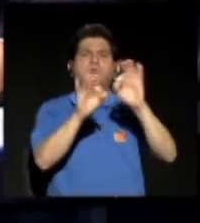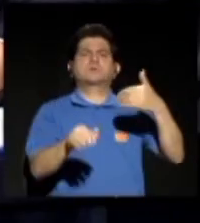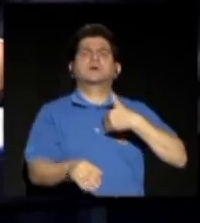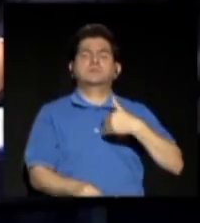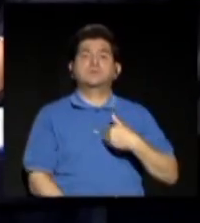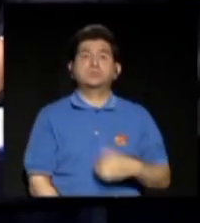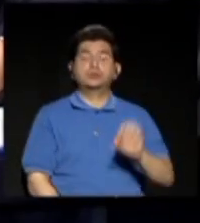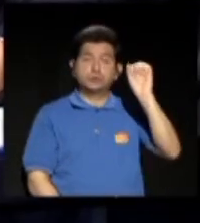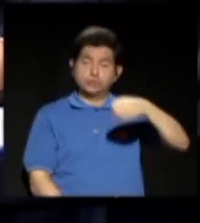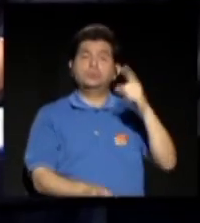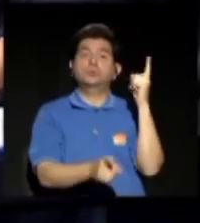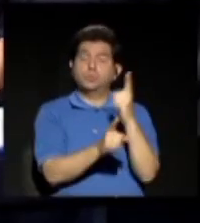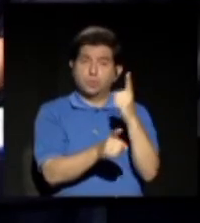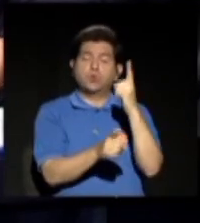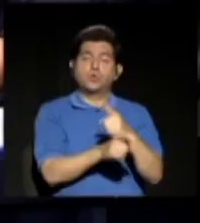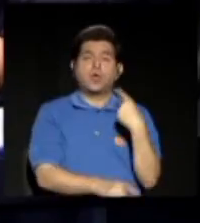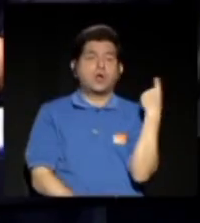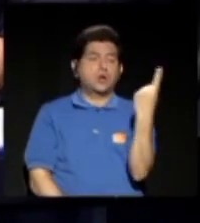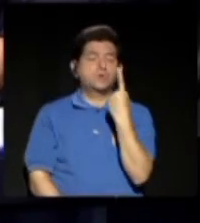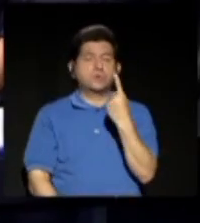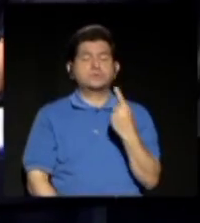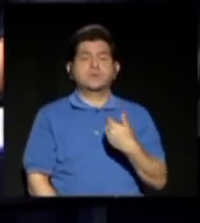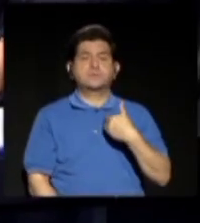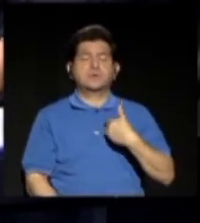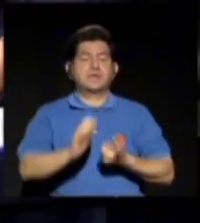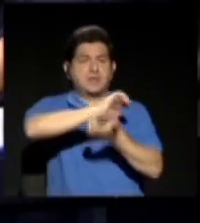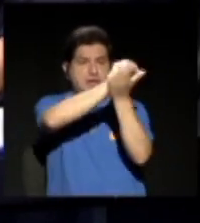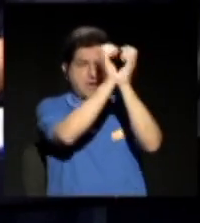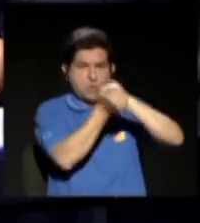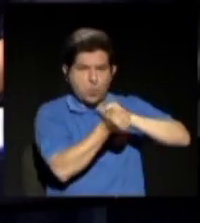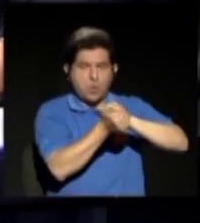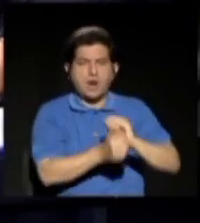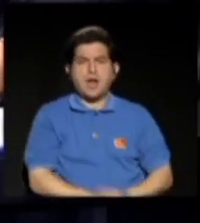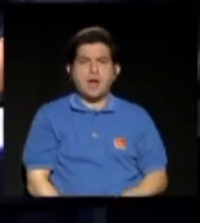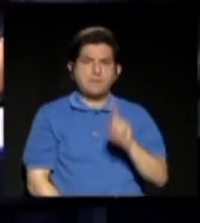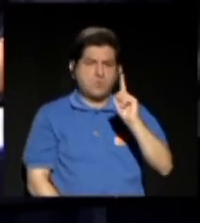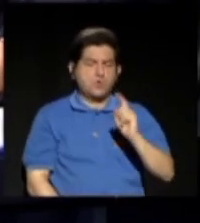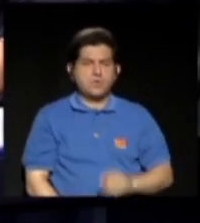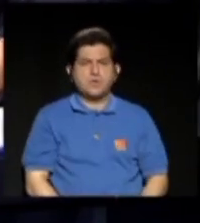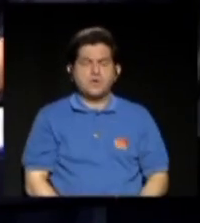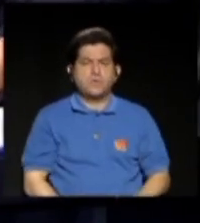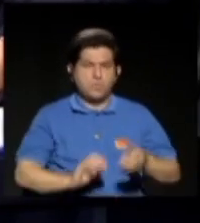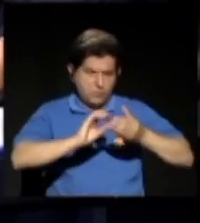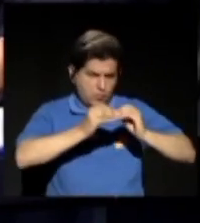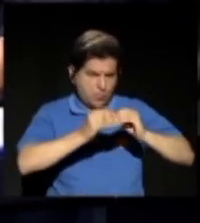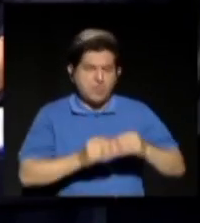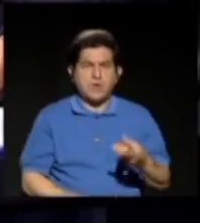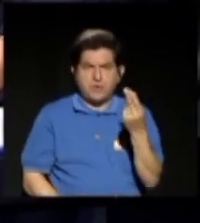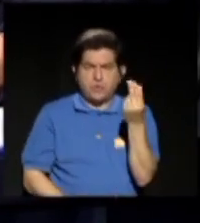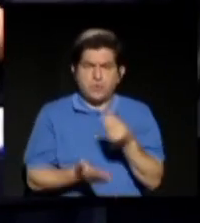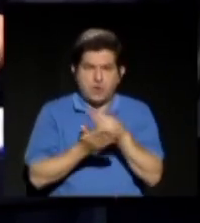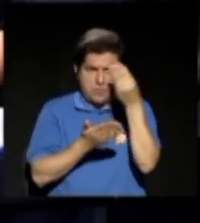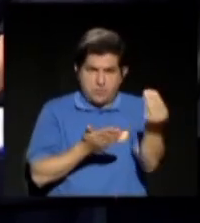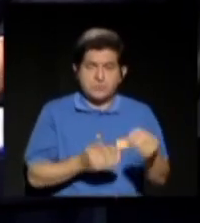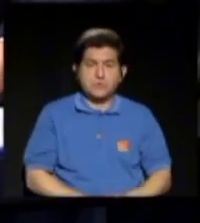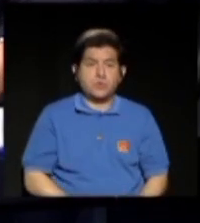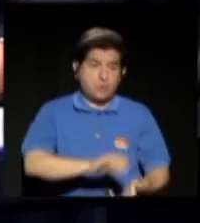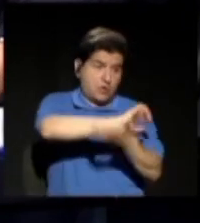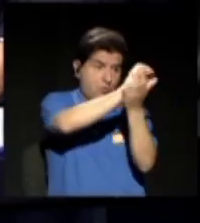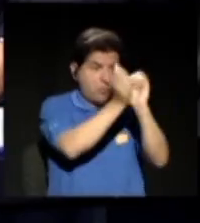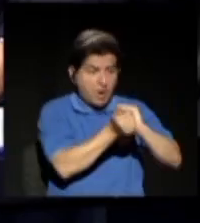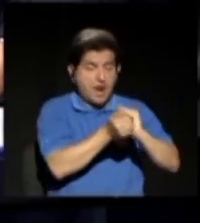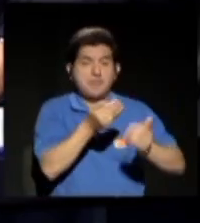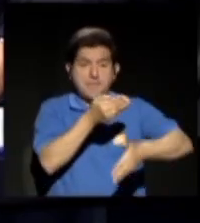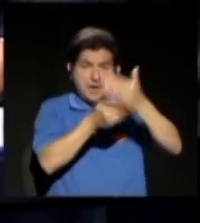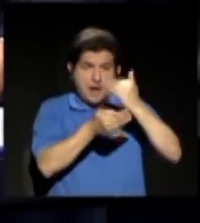Bueno, efectivamente, siempre que se da un cambio de base de un índice de precios al consumidor, se da una ruptura respecto a la serie que